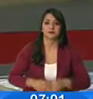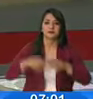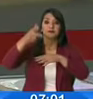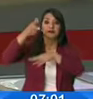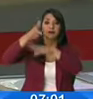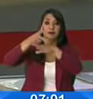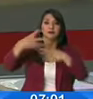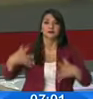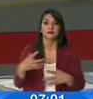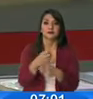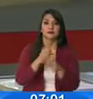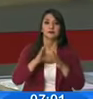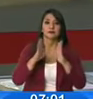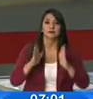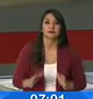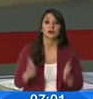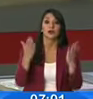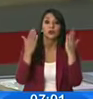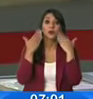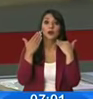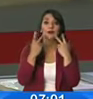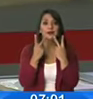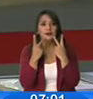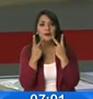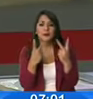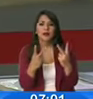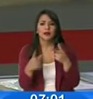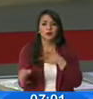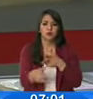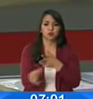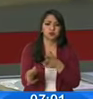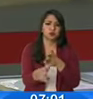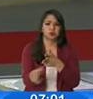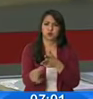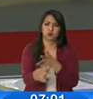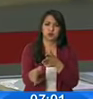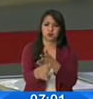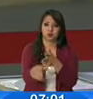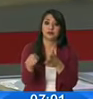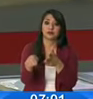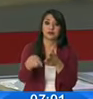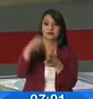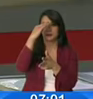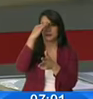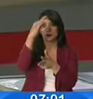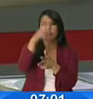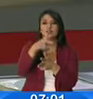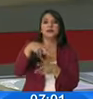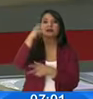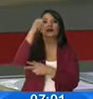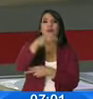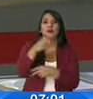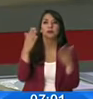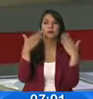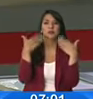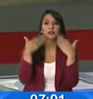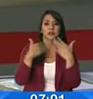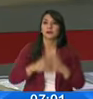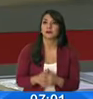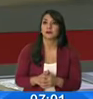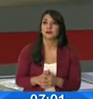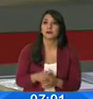para la Seguridad Ciudadana de Guayaquil captaron una persecución al estilo Hollywood. Esto entre la policía al norte de la urbe porteña con